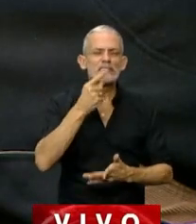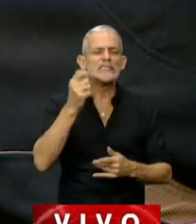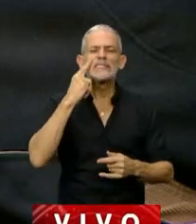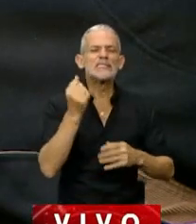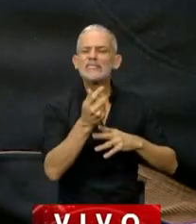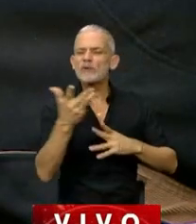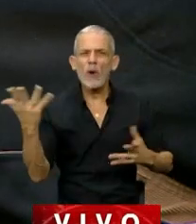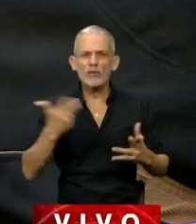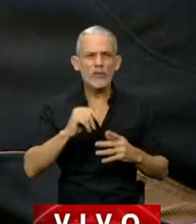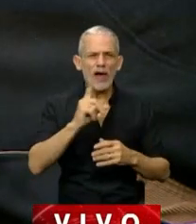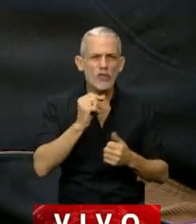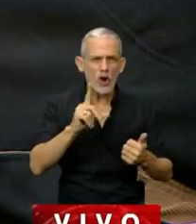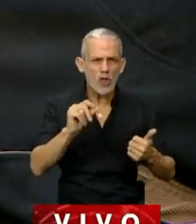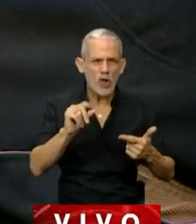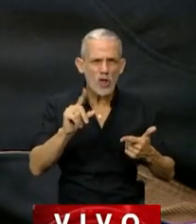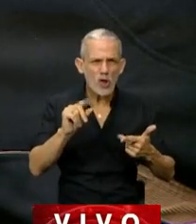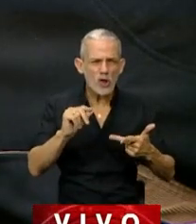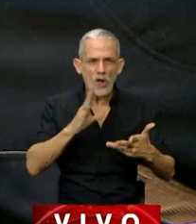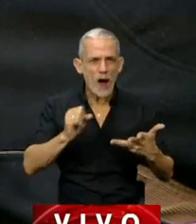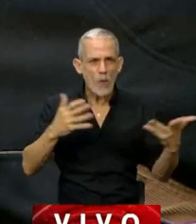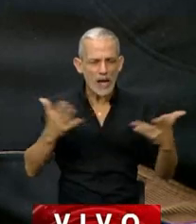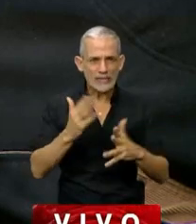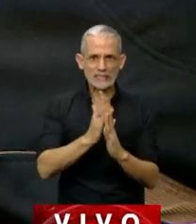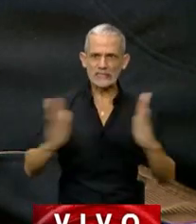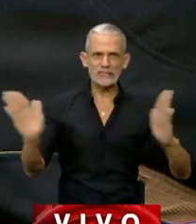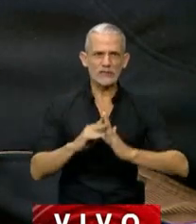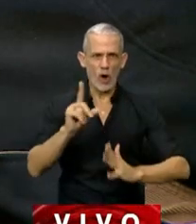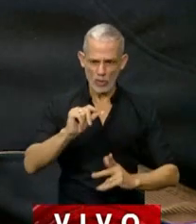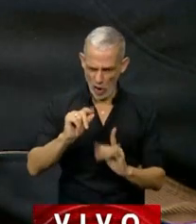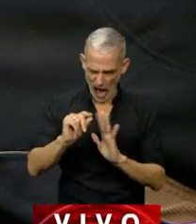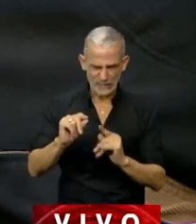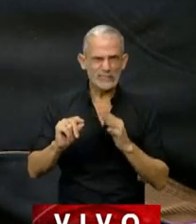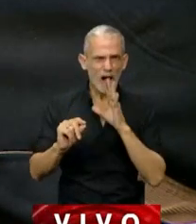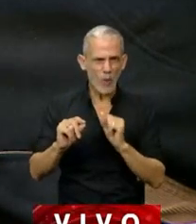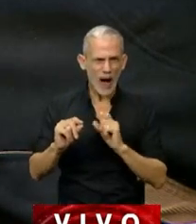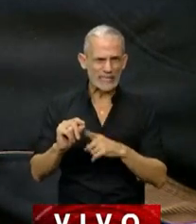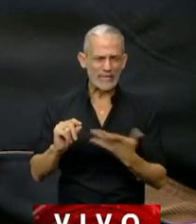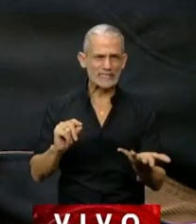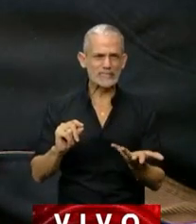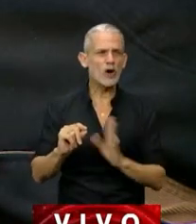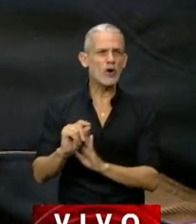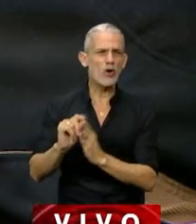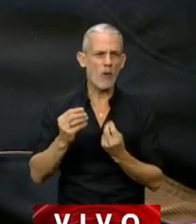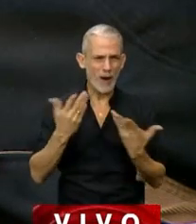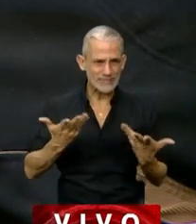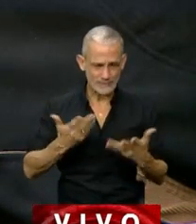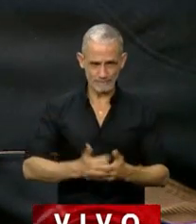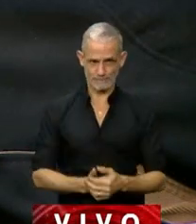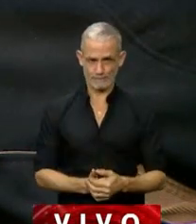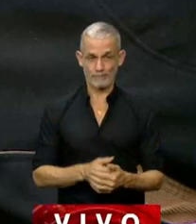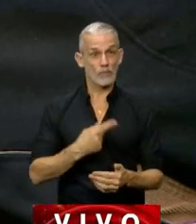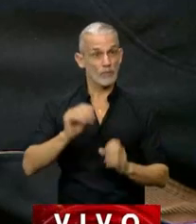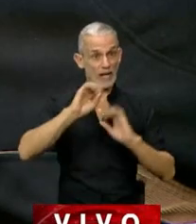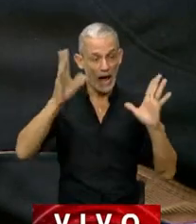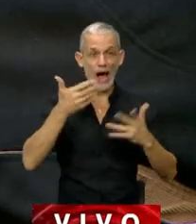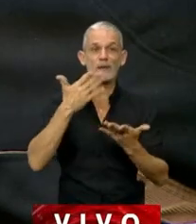días soportaríamos el dolor? ¿Cuántos estaríamos dispuestos a convivir con ese dolor? Me parece que es fundamental tener en claro que